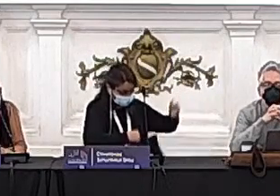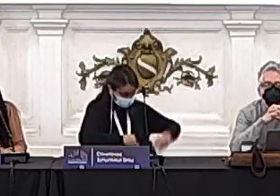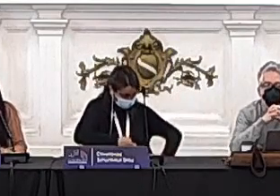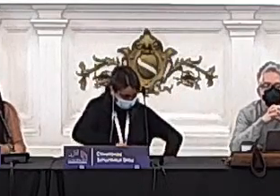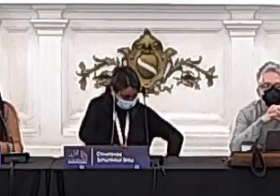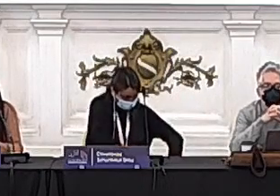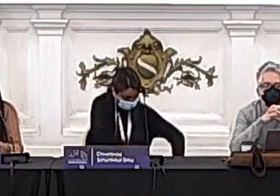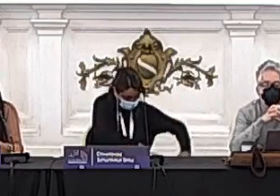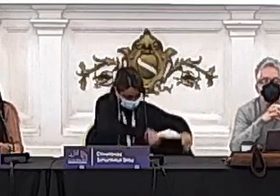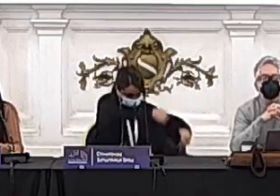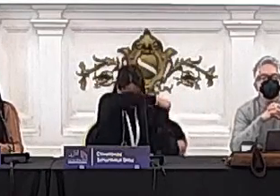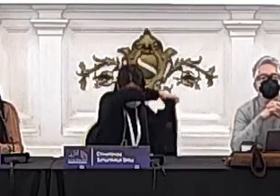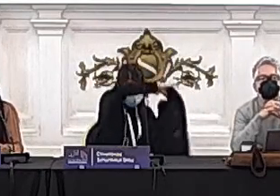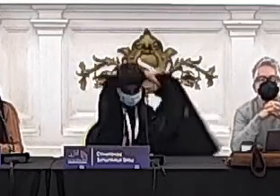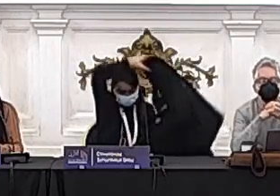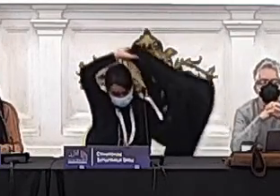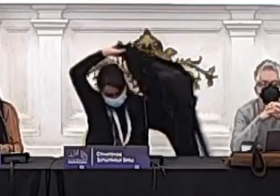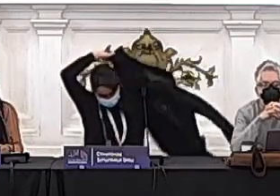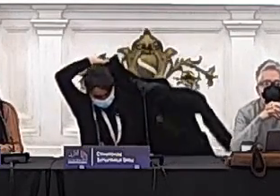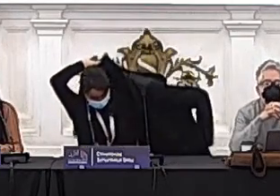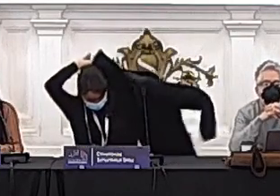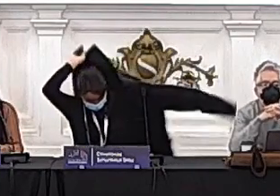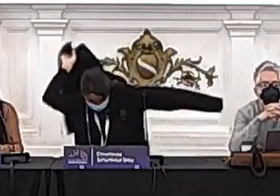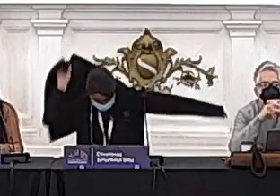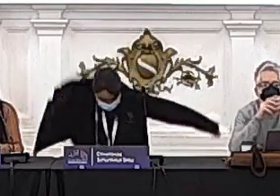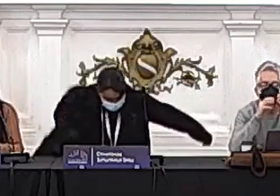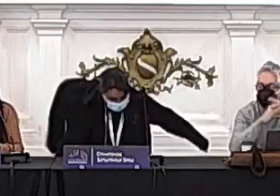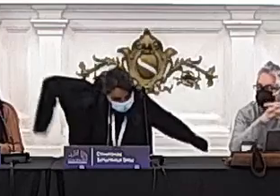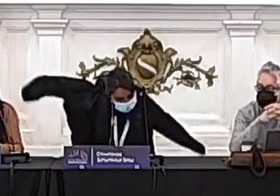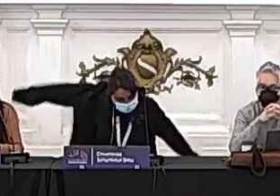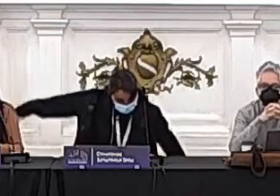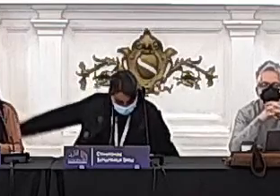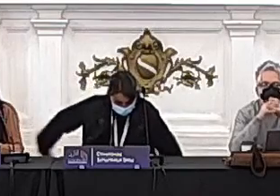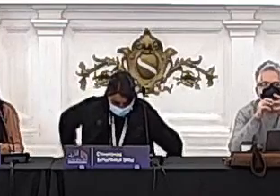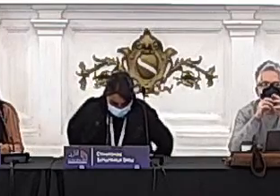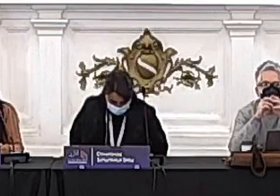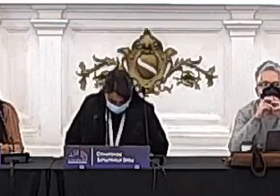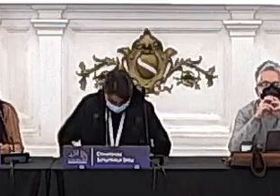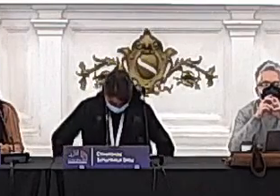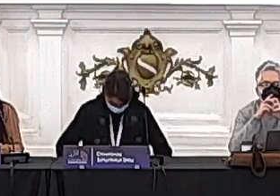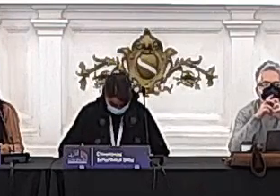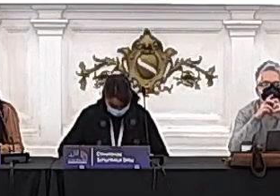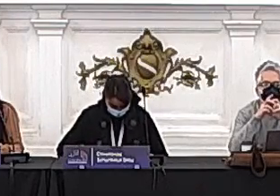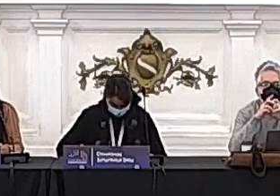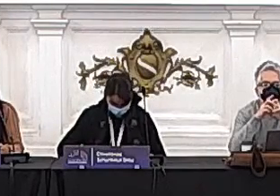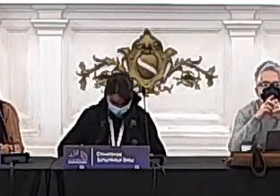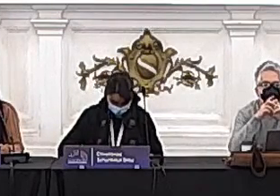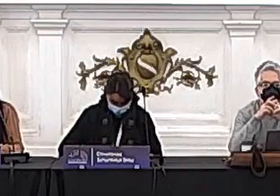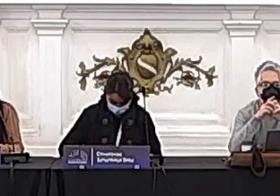Hola, hola, hola. Buenas. Primero saludarlos a ambos. Muchas gracias por la presentación.